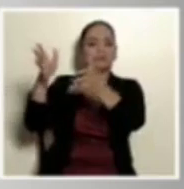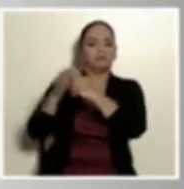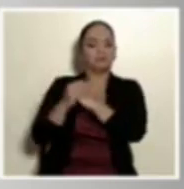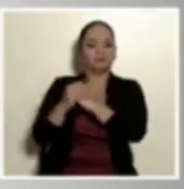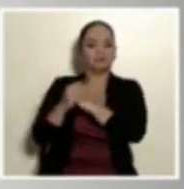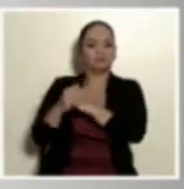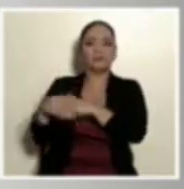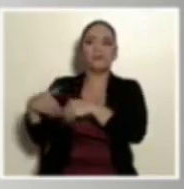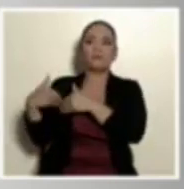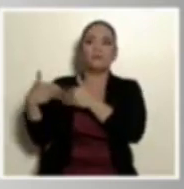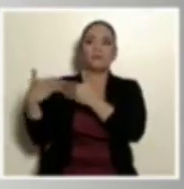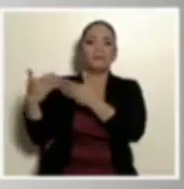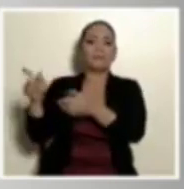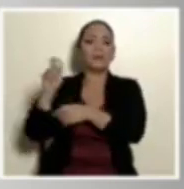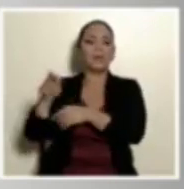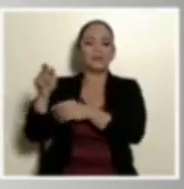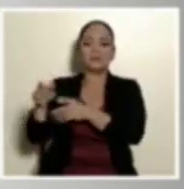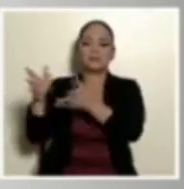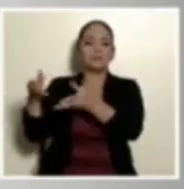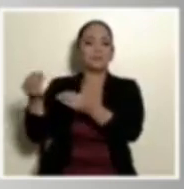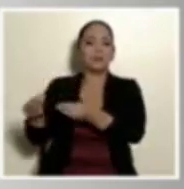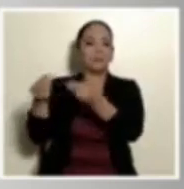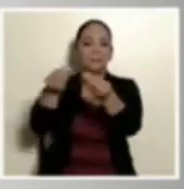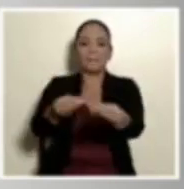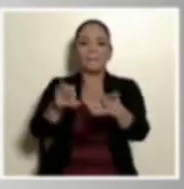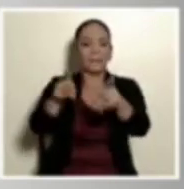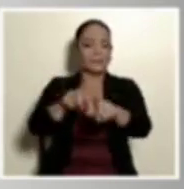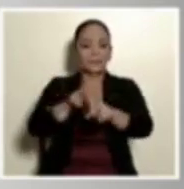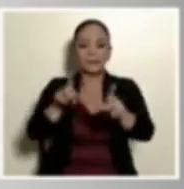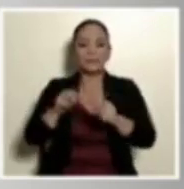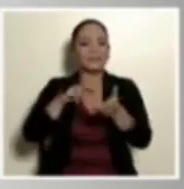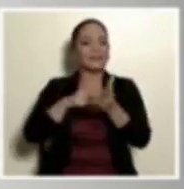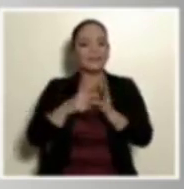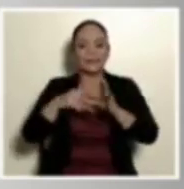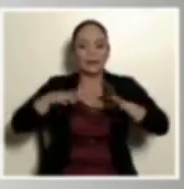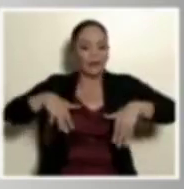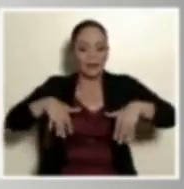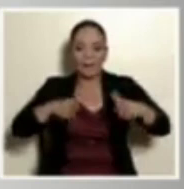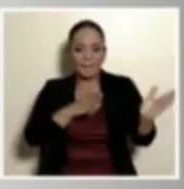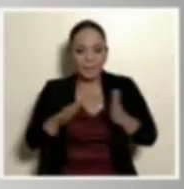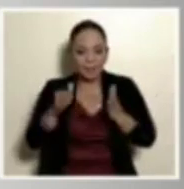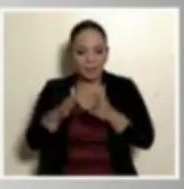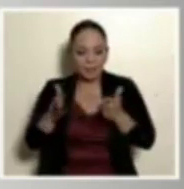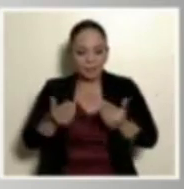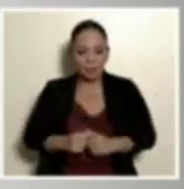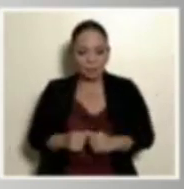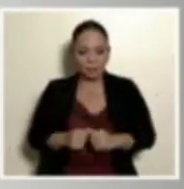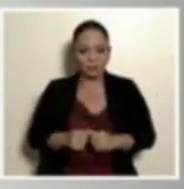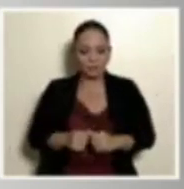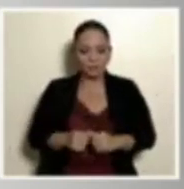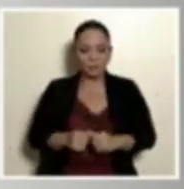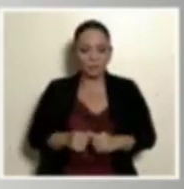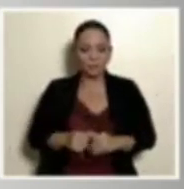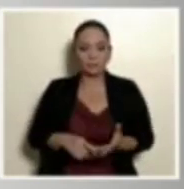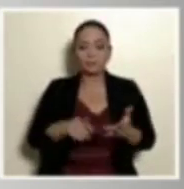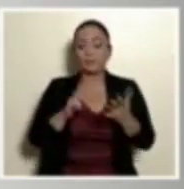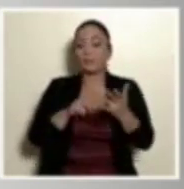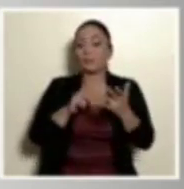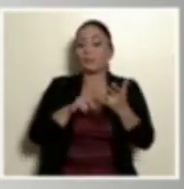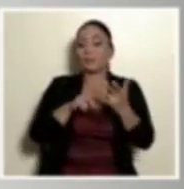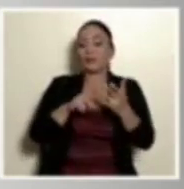recibidos. No hay planificación. Intentos fallidos para implementar nuevos sistemas